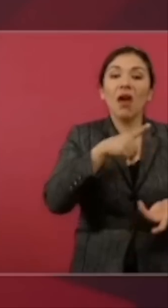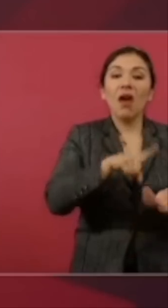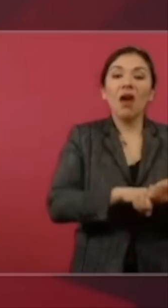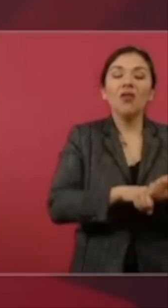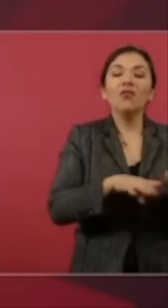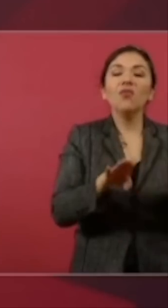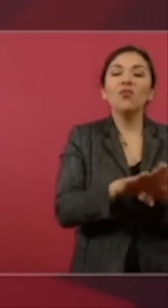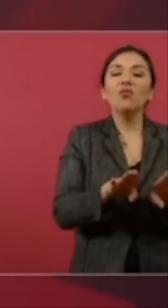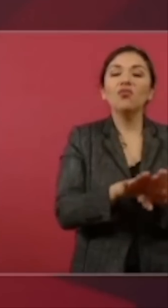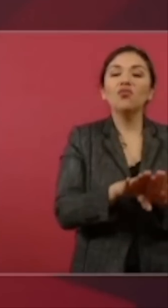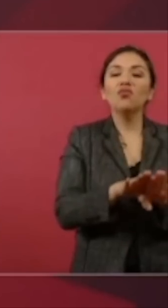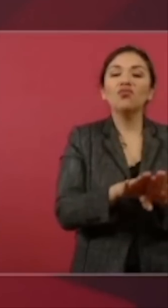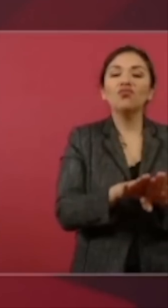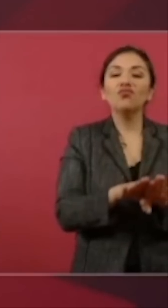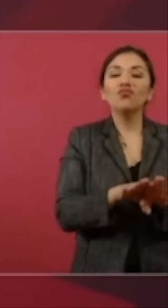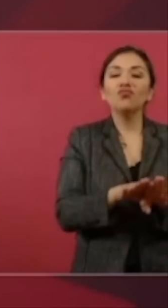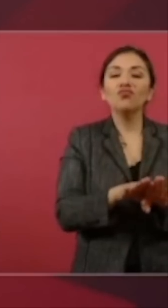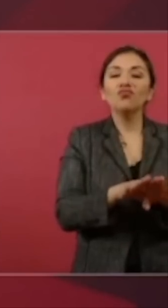con